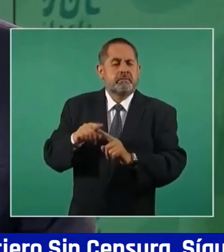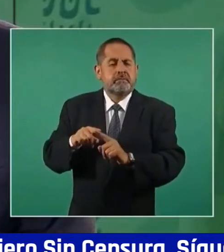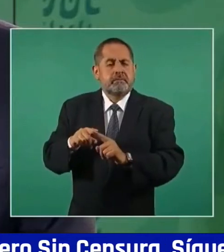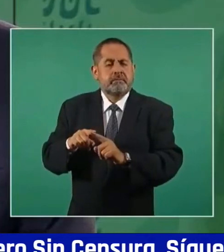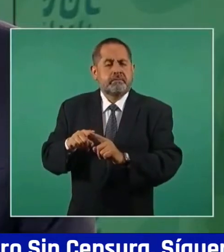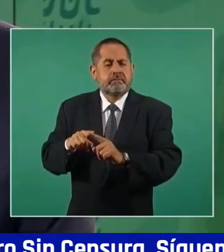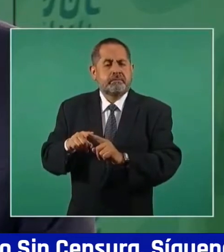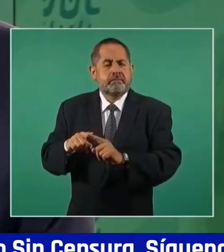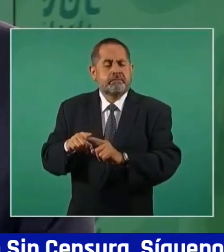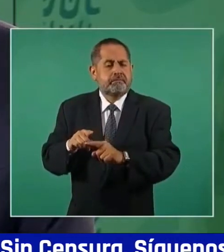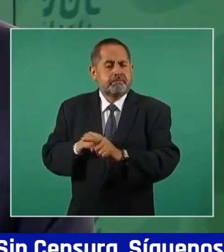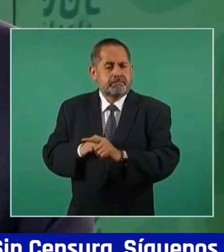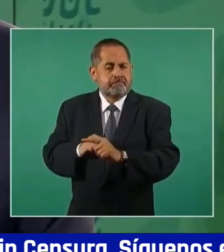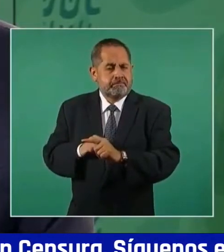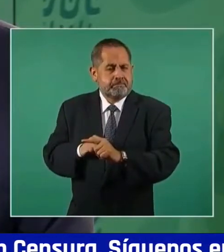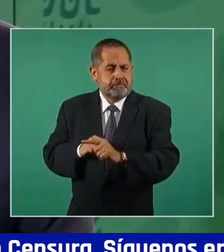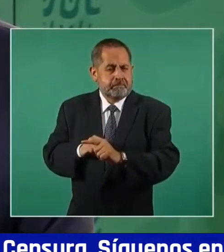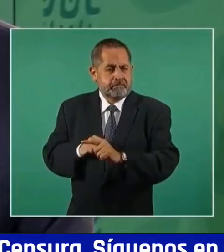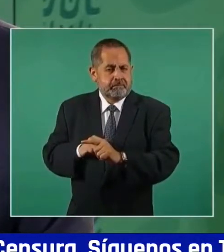del